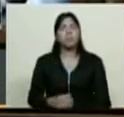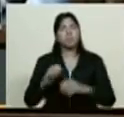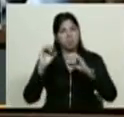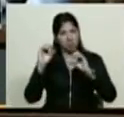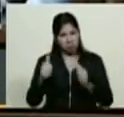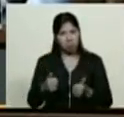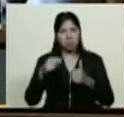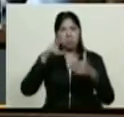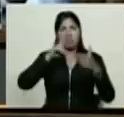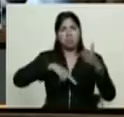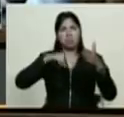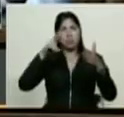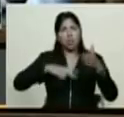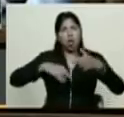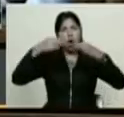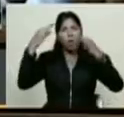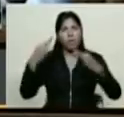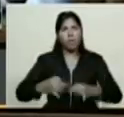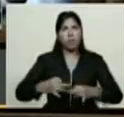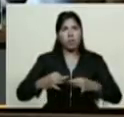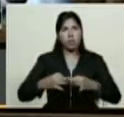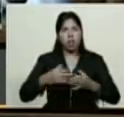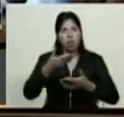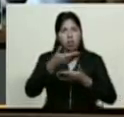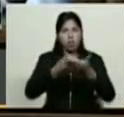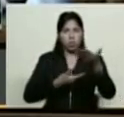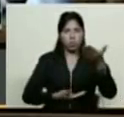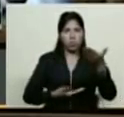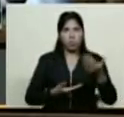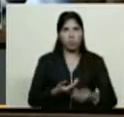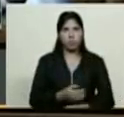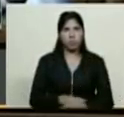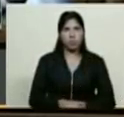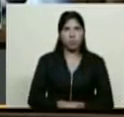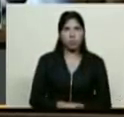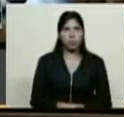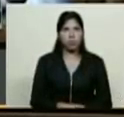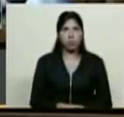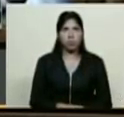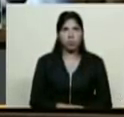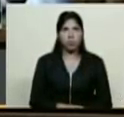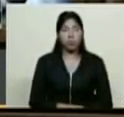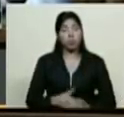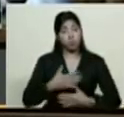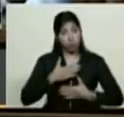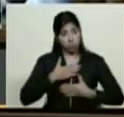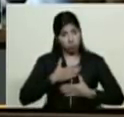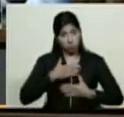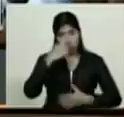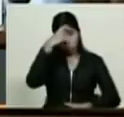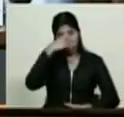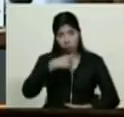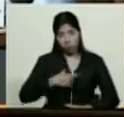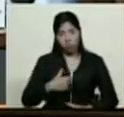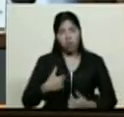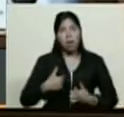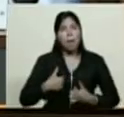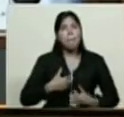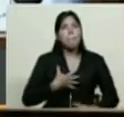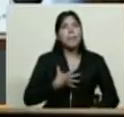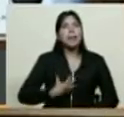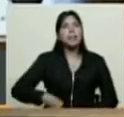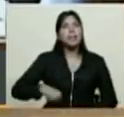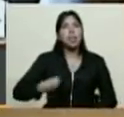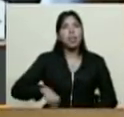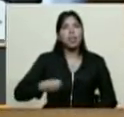lectura oficial de dicho comunicado. En mi condición de presidente